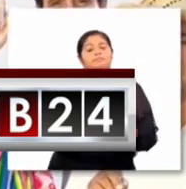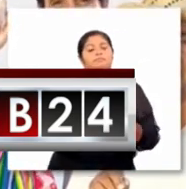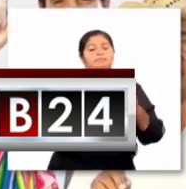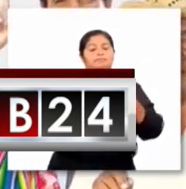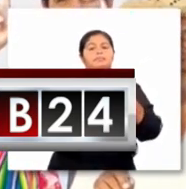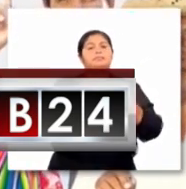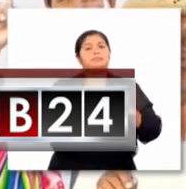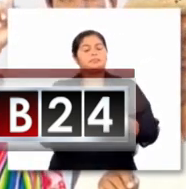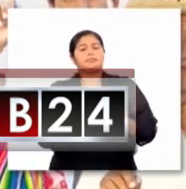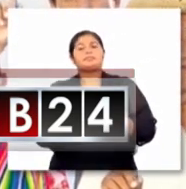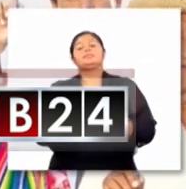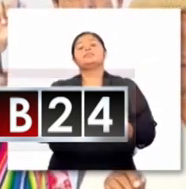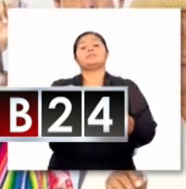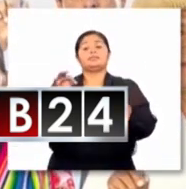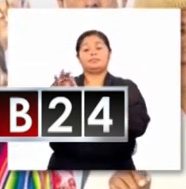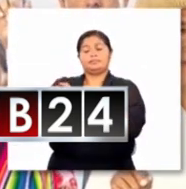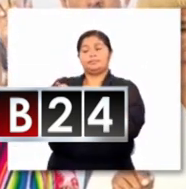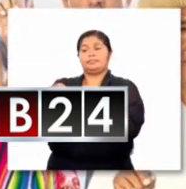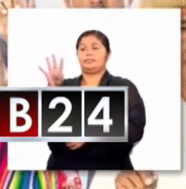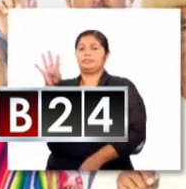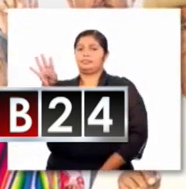por la jornada del día de las elecciones